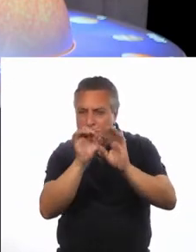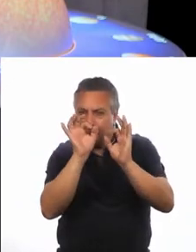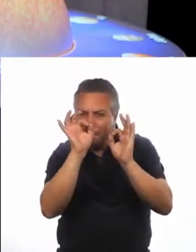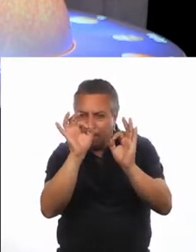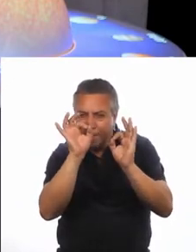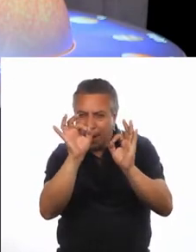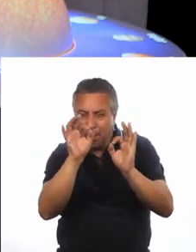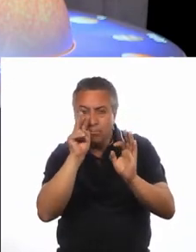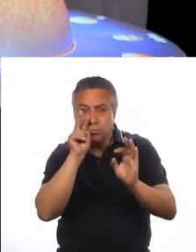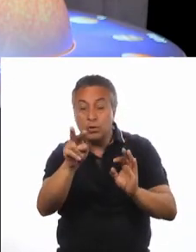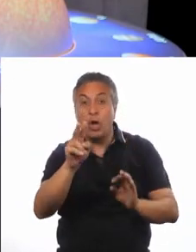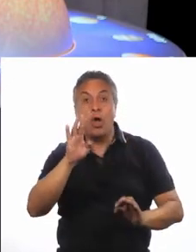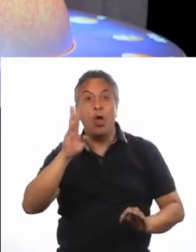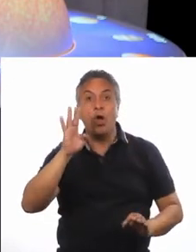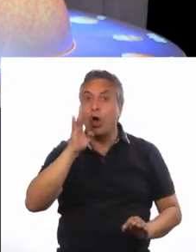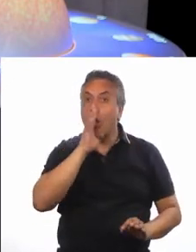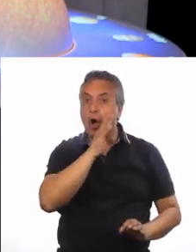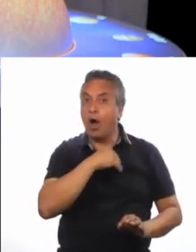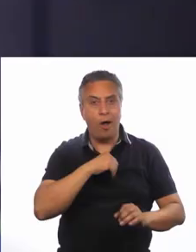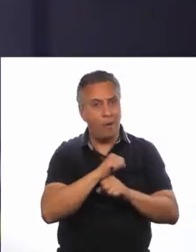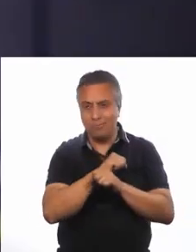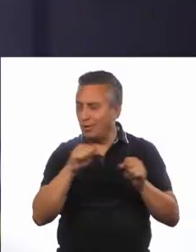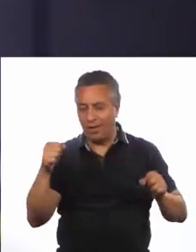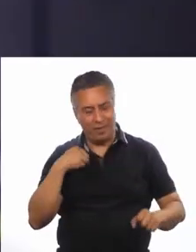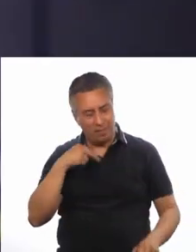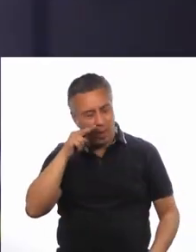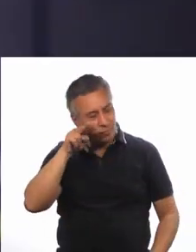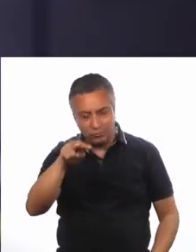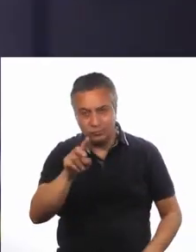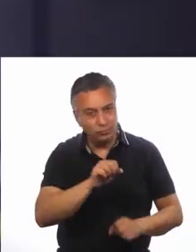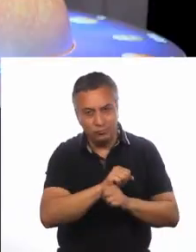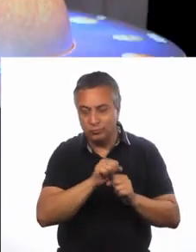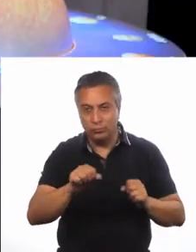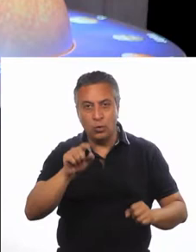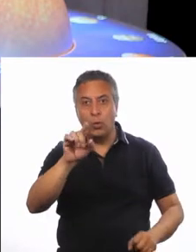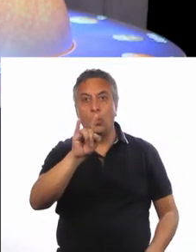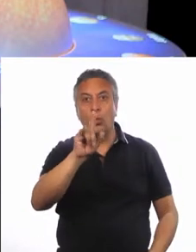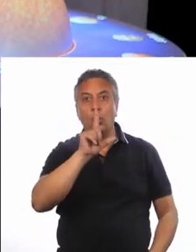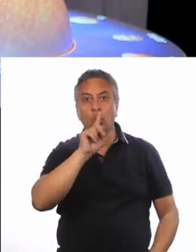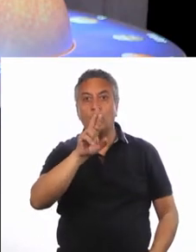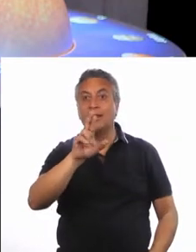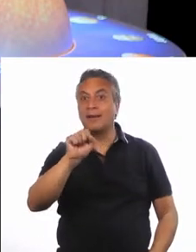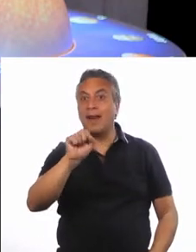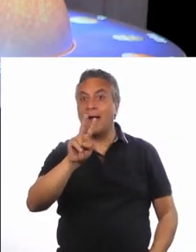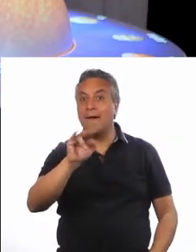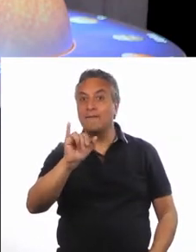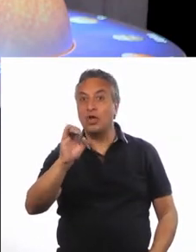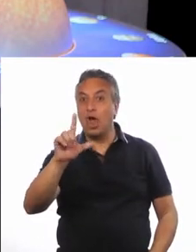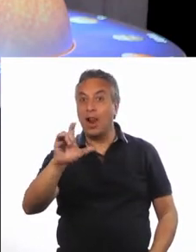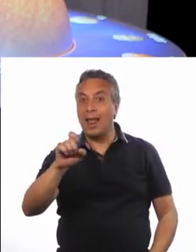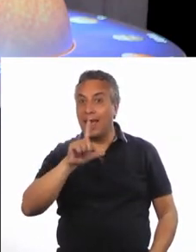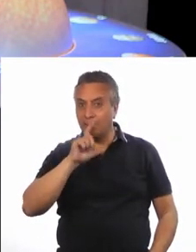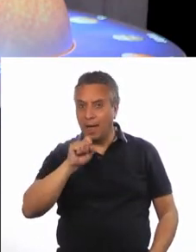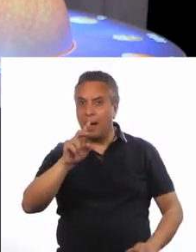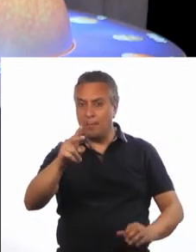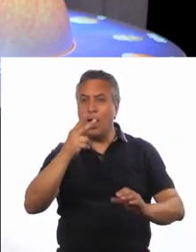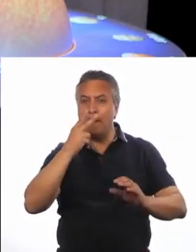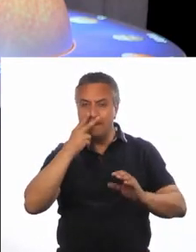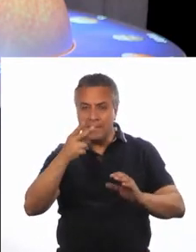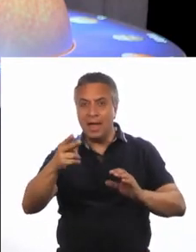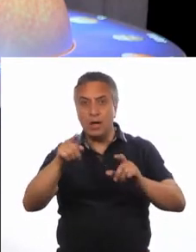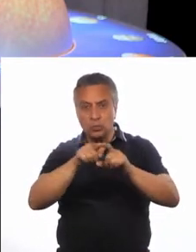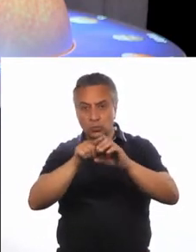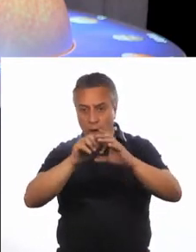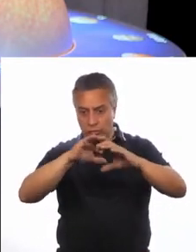en un color que no podemos observar en ultravioleta pero me interesa que nos concentremos en esas estructuras que